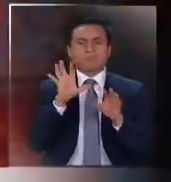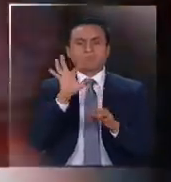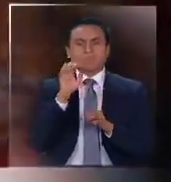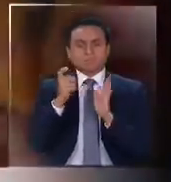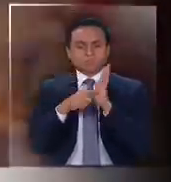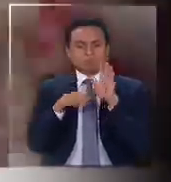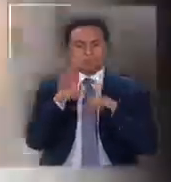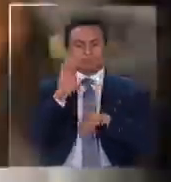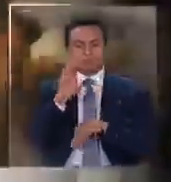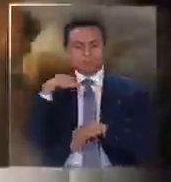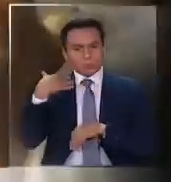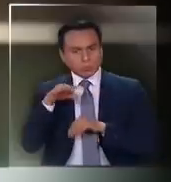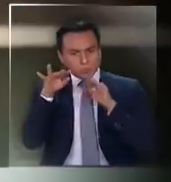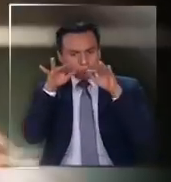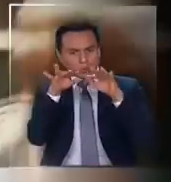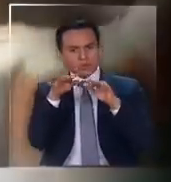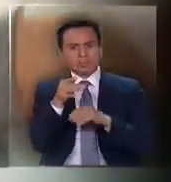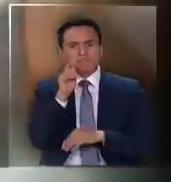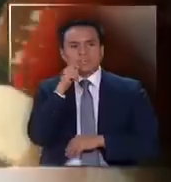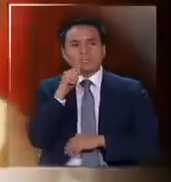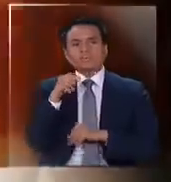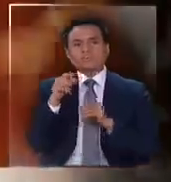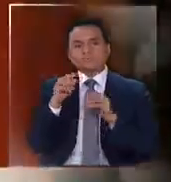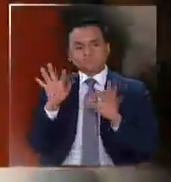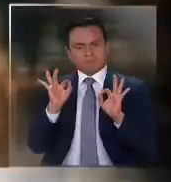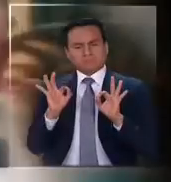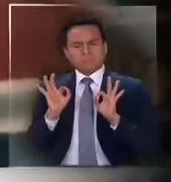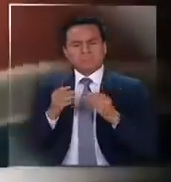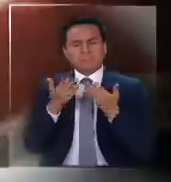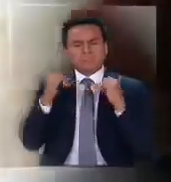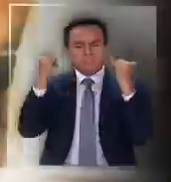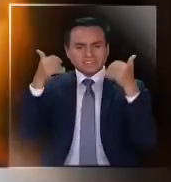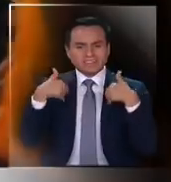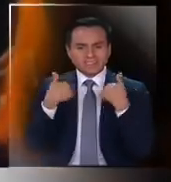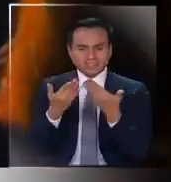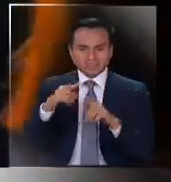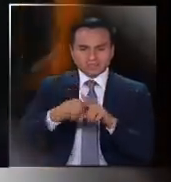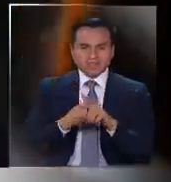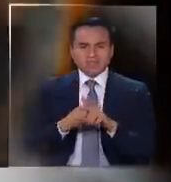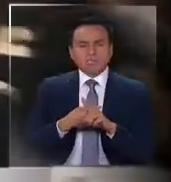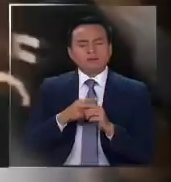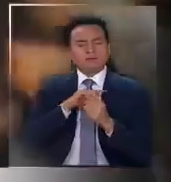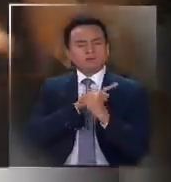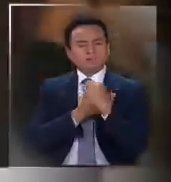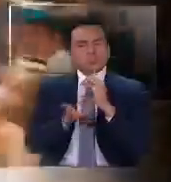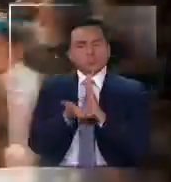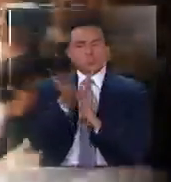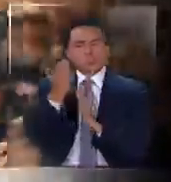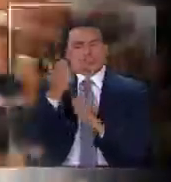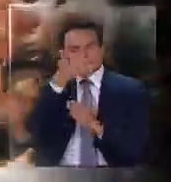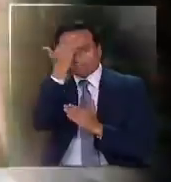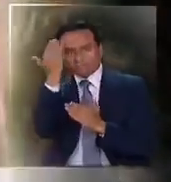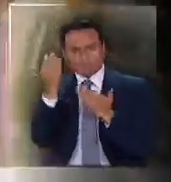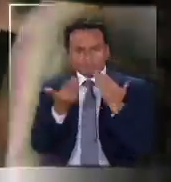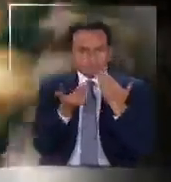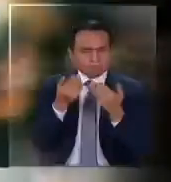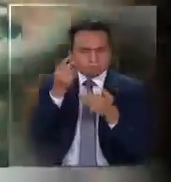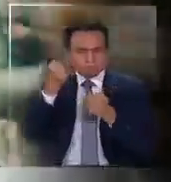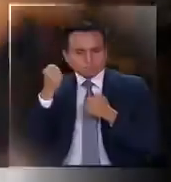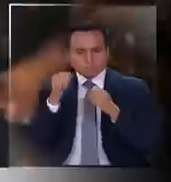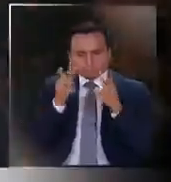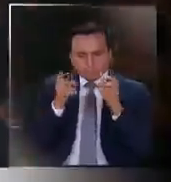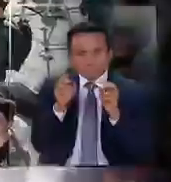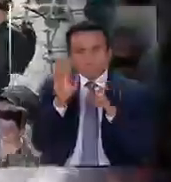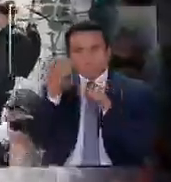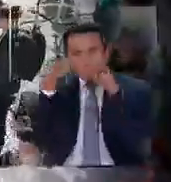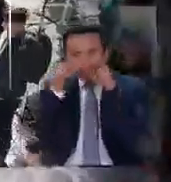50 puntos de pic. Un fenómeno que regresa no solo para entretener, no solo para potenciar los nuevos talentos, sino para